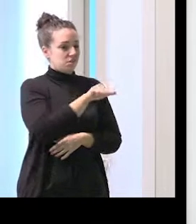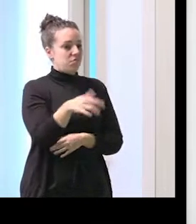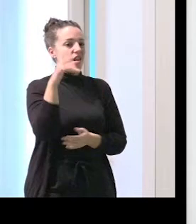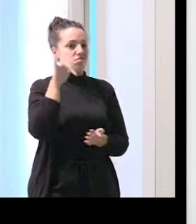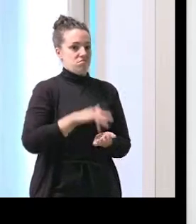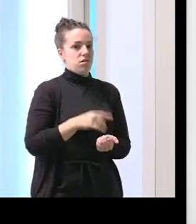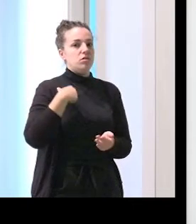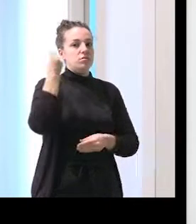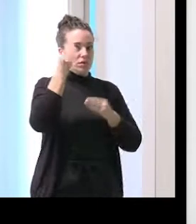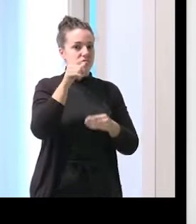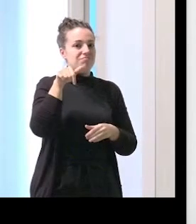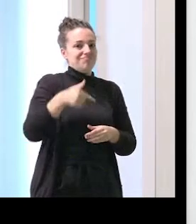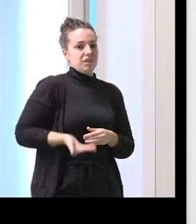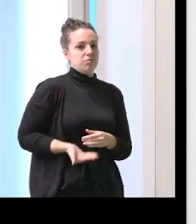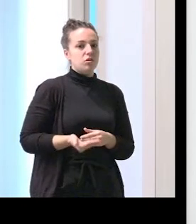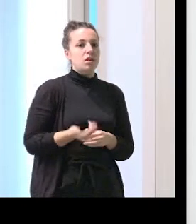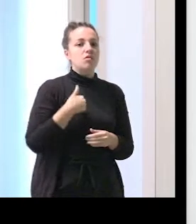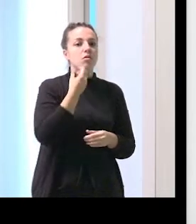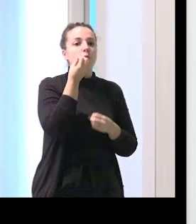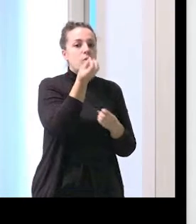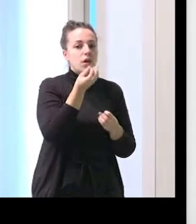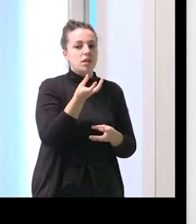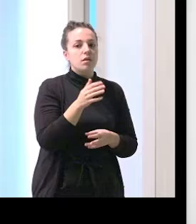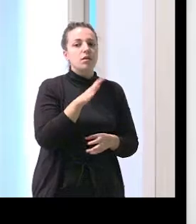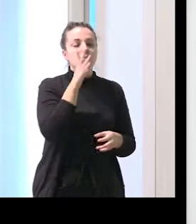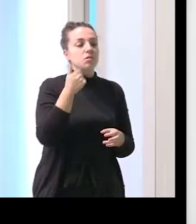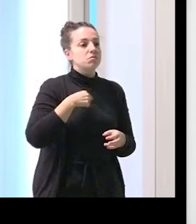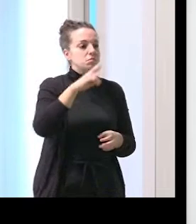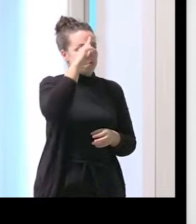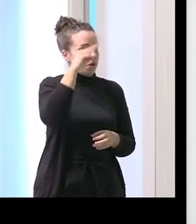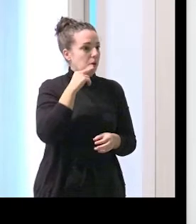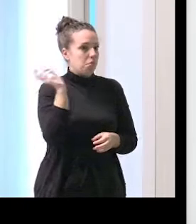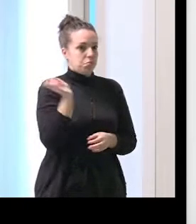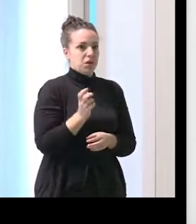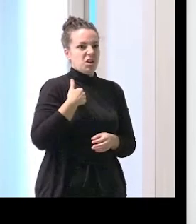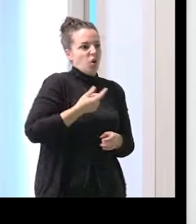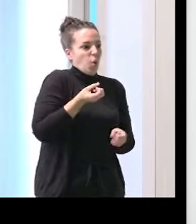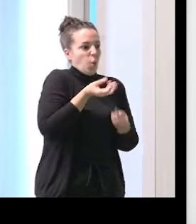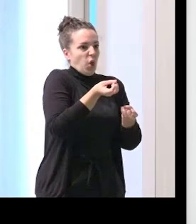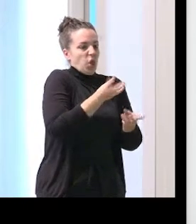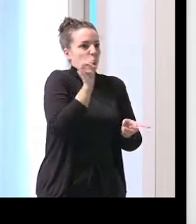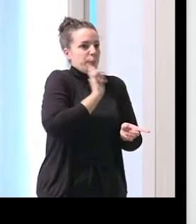y creo que es importante recalcar ello, que me viene un padre que además les contamos milongas.